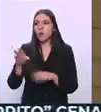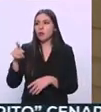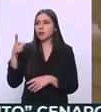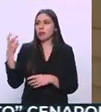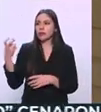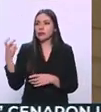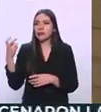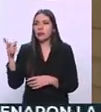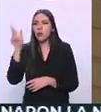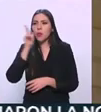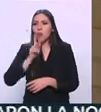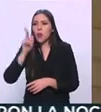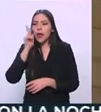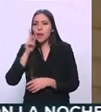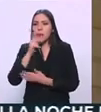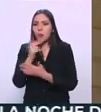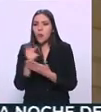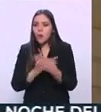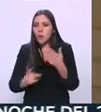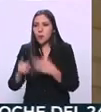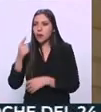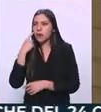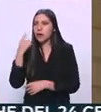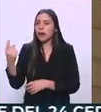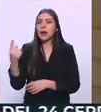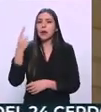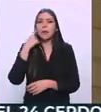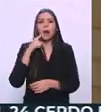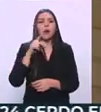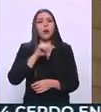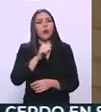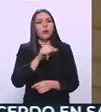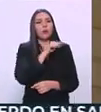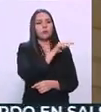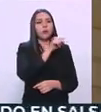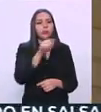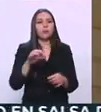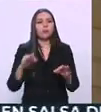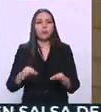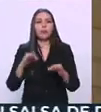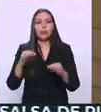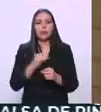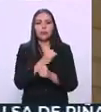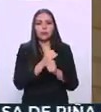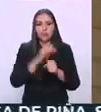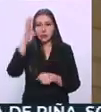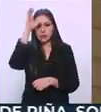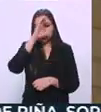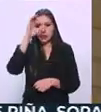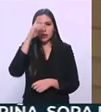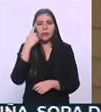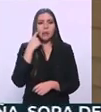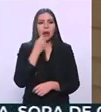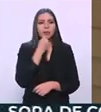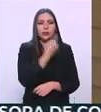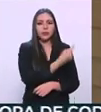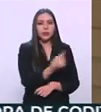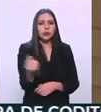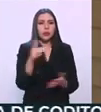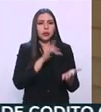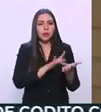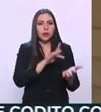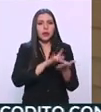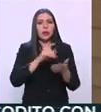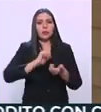y pilotear este tipo de intervenciones con una investigación científica epidemiológica acompañando a los niños y a